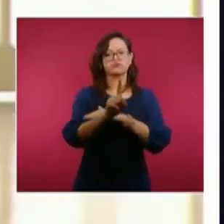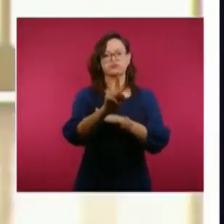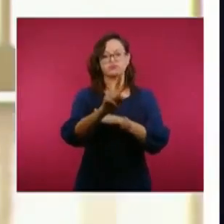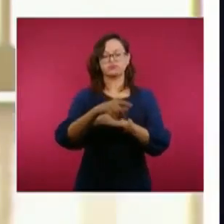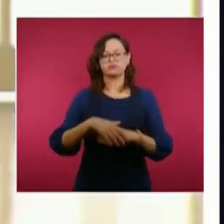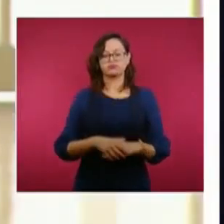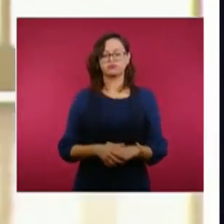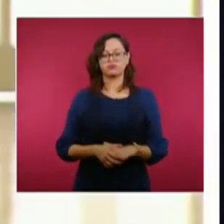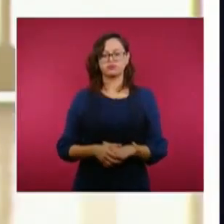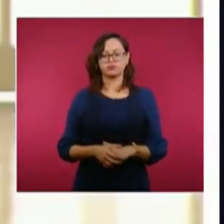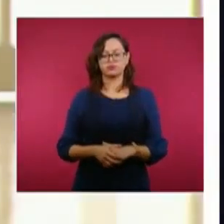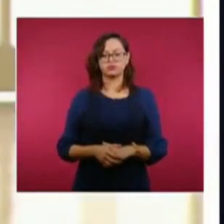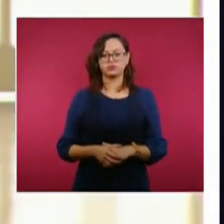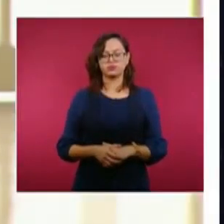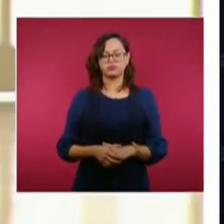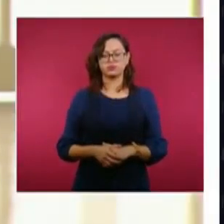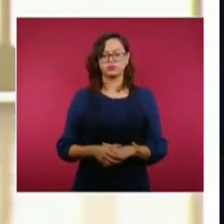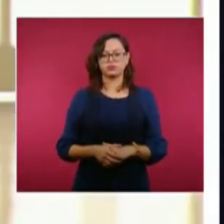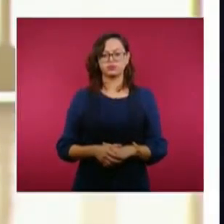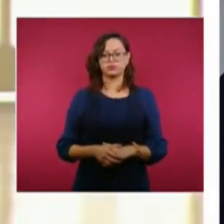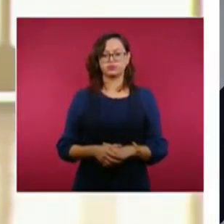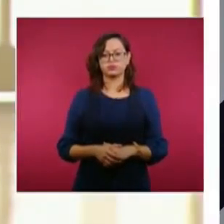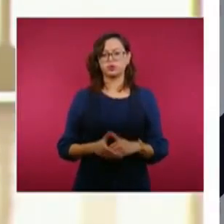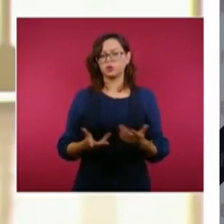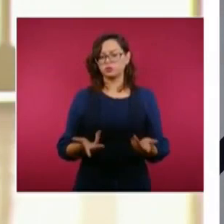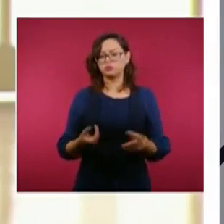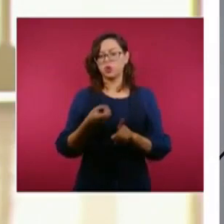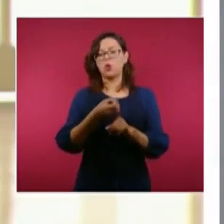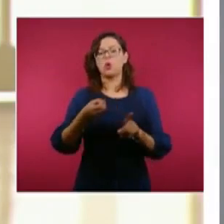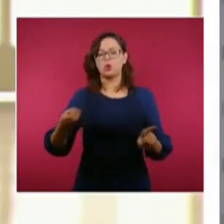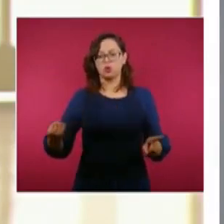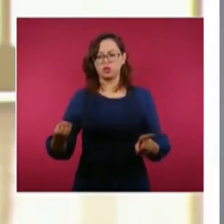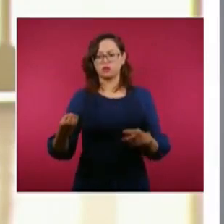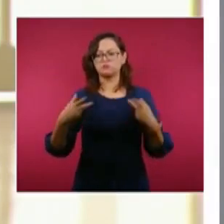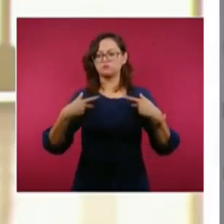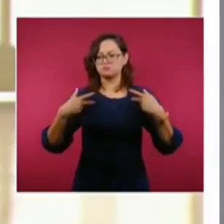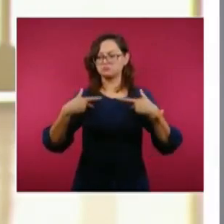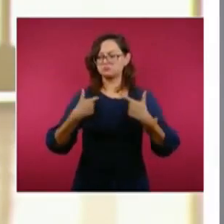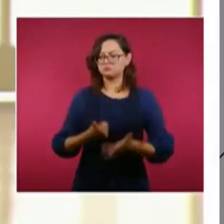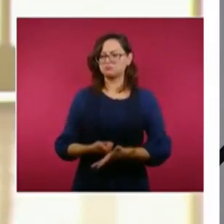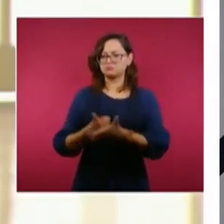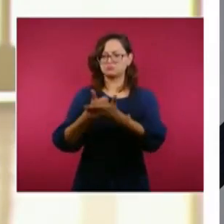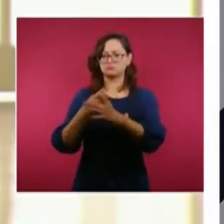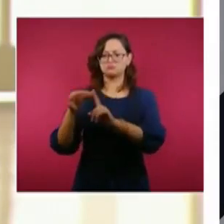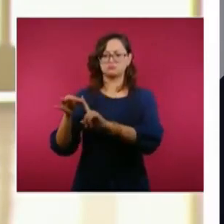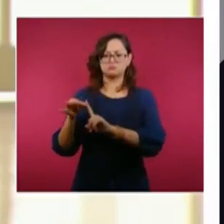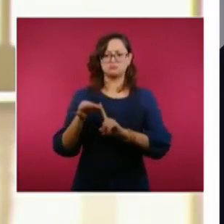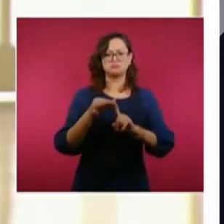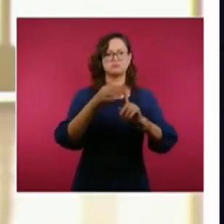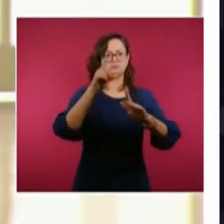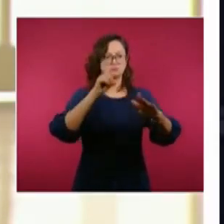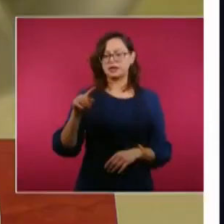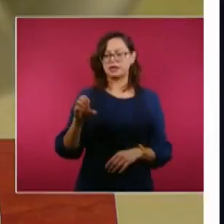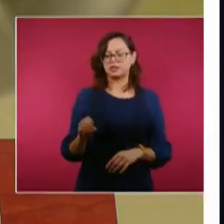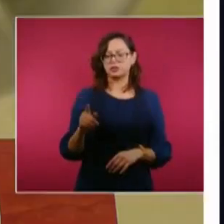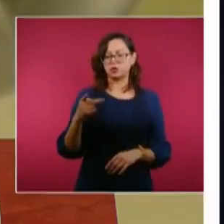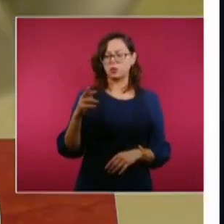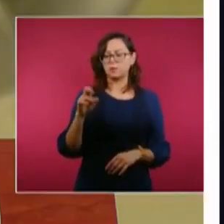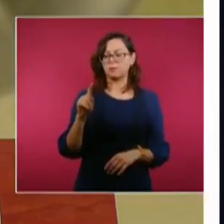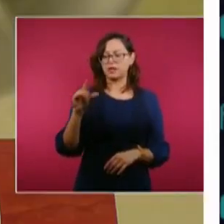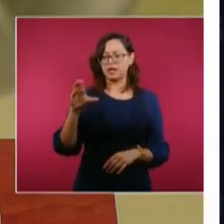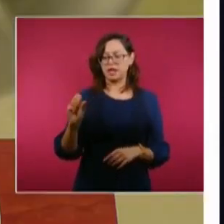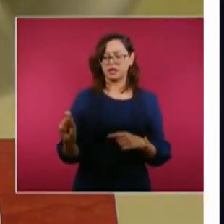del avión, o sea, es como una simulación de una rifa, digamos. El avión se va a vender en su